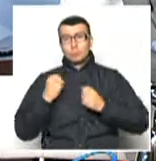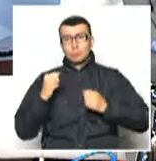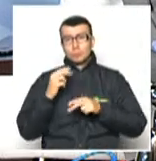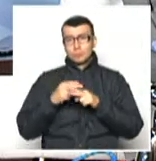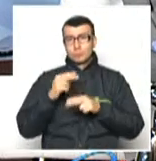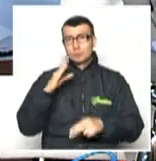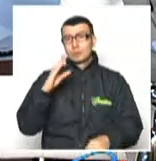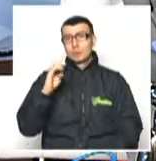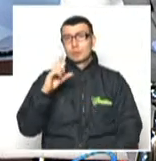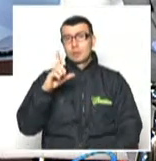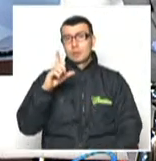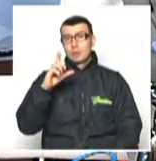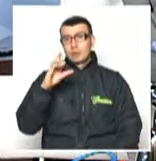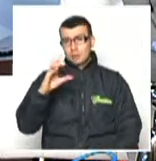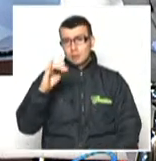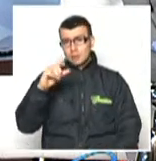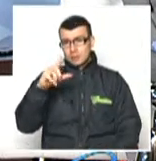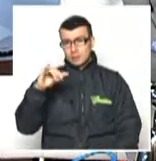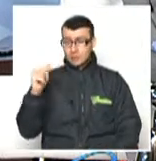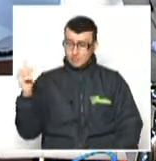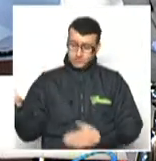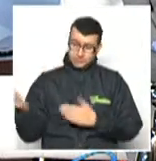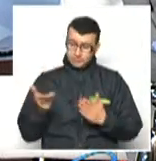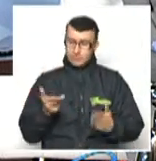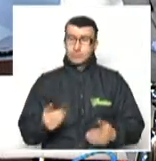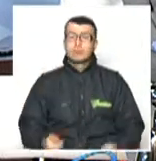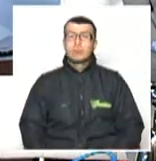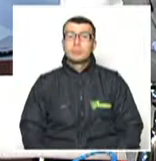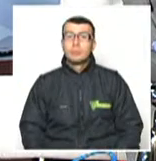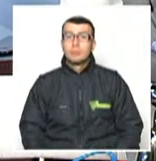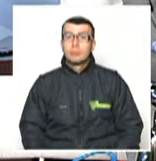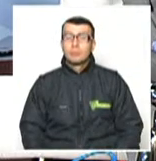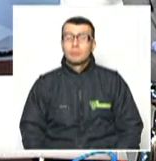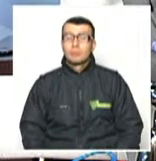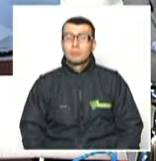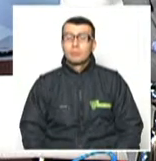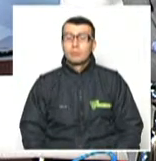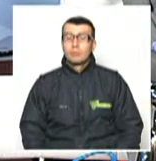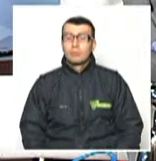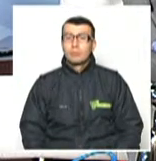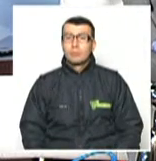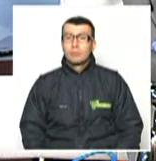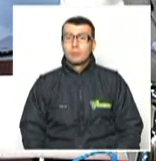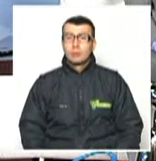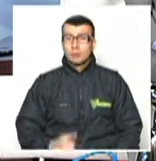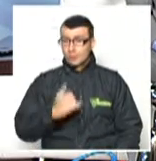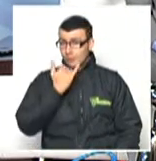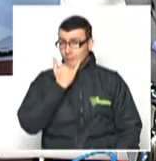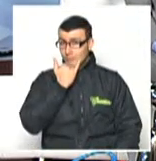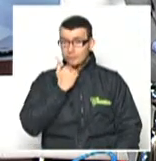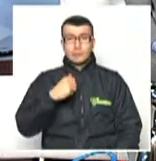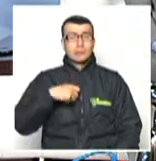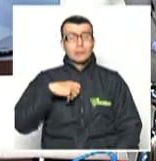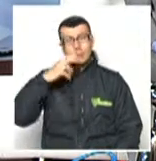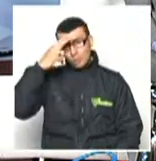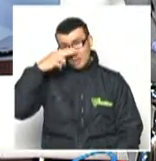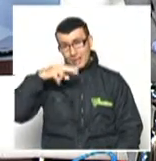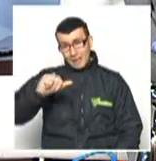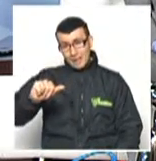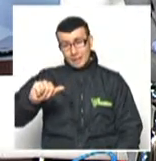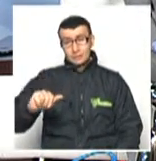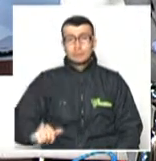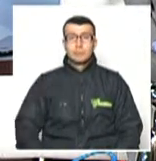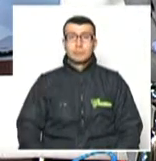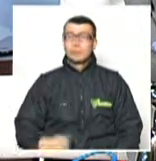pregunta. Gracias, doctor. Sí, adelante. Muchísimas gracias. Mire, que yo tengo una hija que